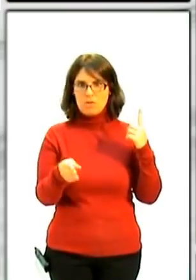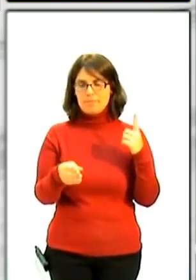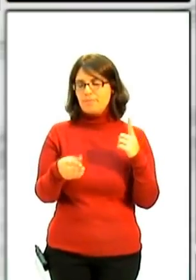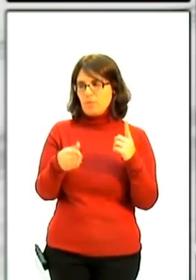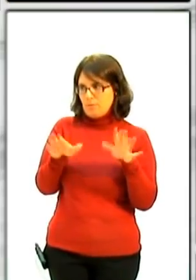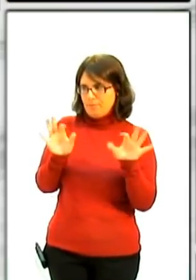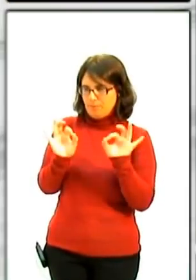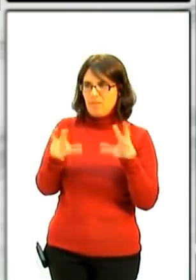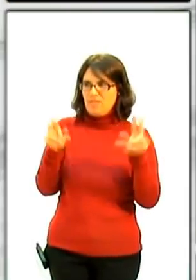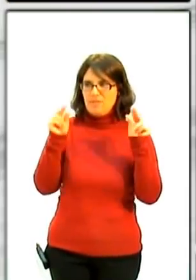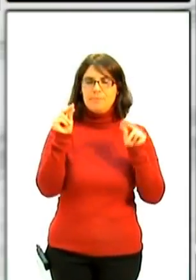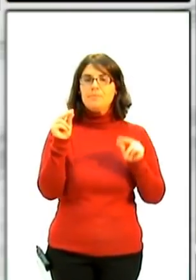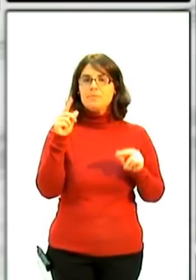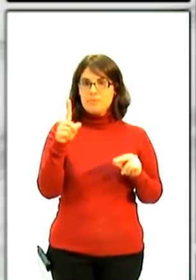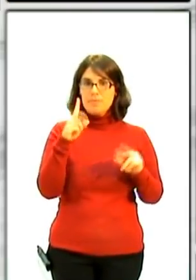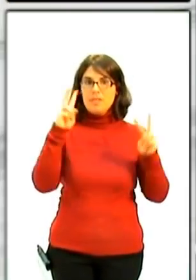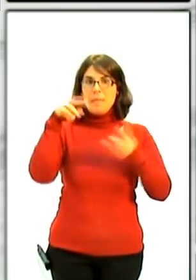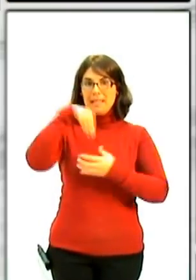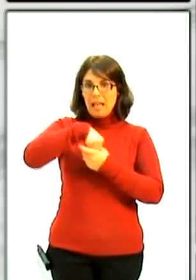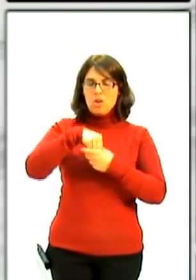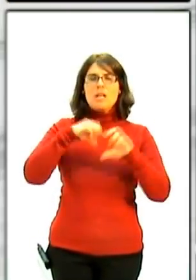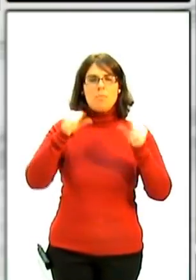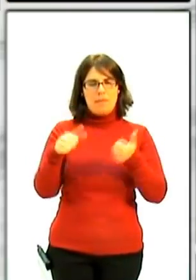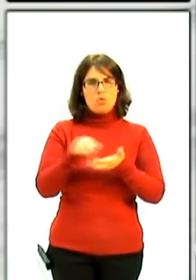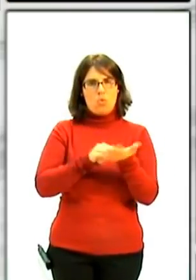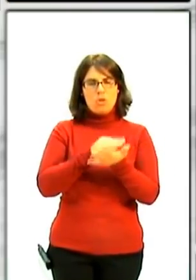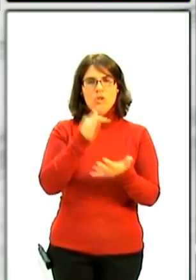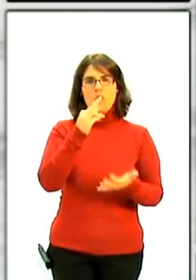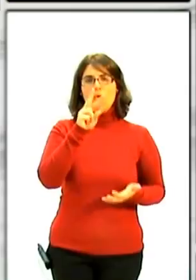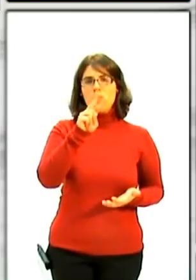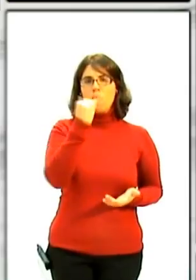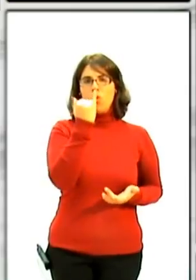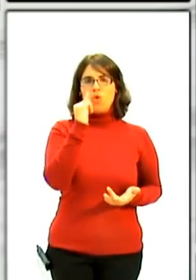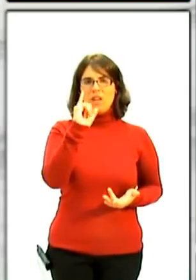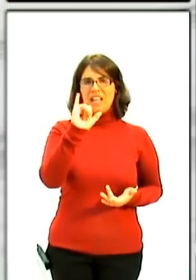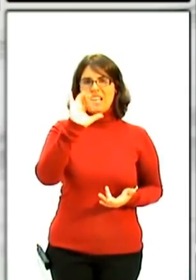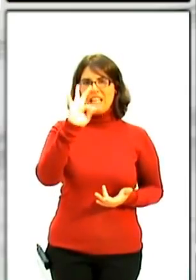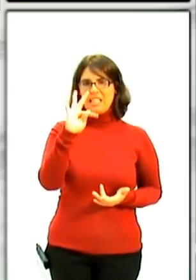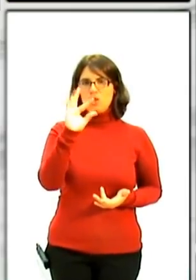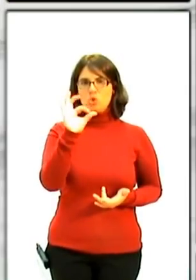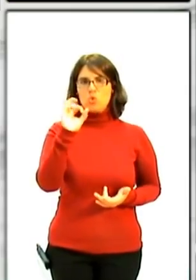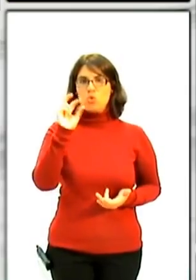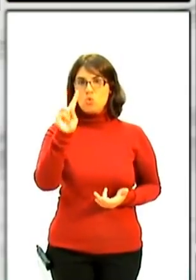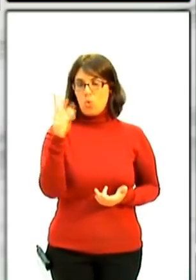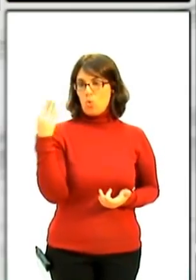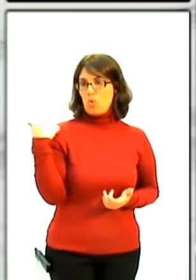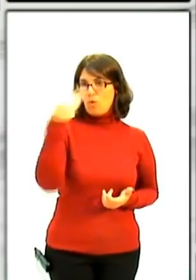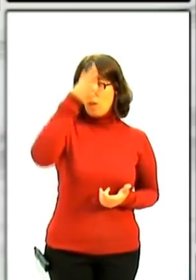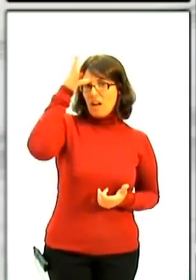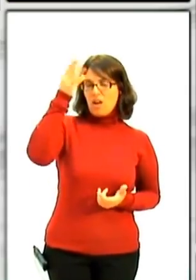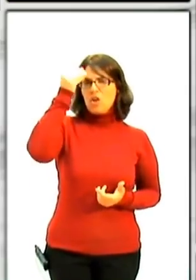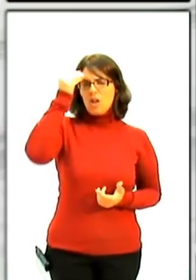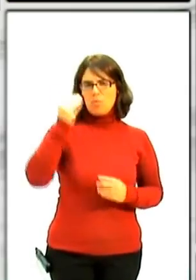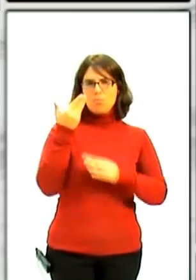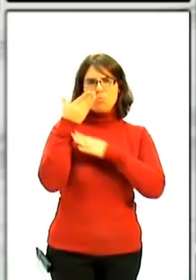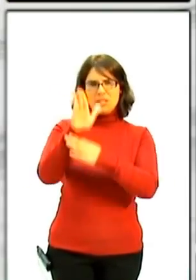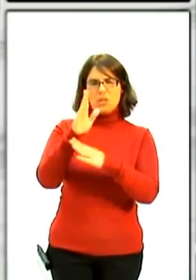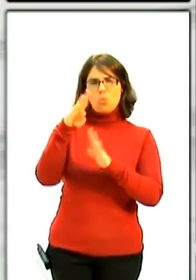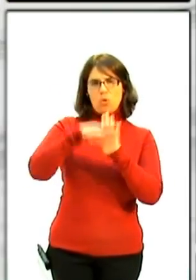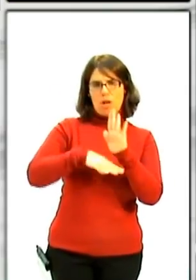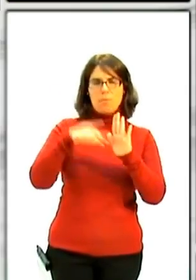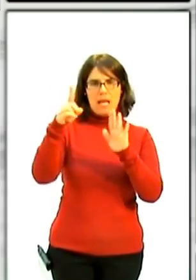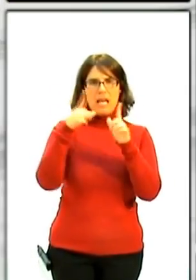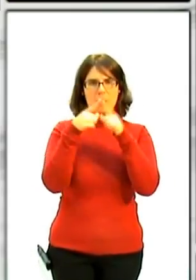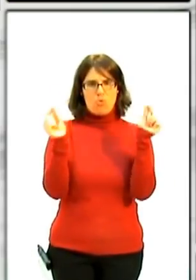tema de la posición en interiores, empieza a haber soluciones. Fujitsu creo que este verano presentó una solución en Japón con